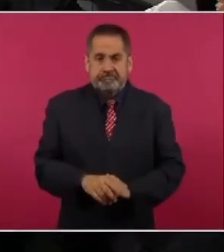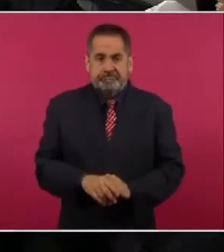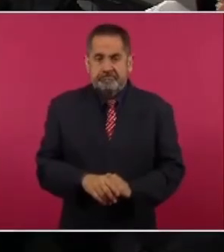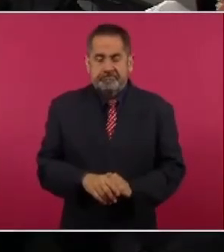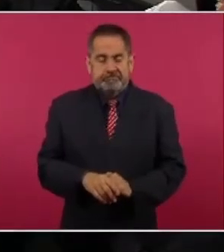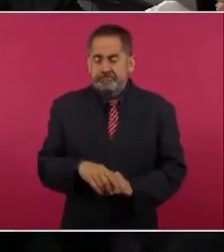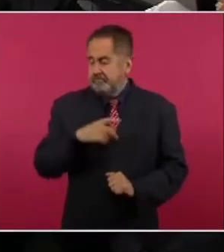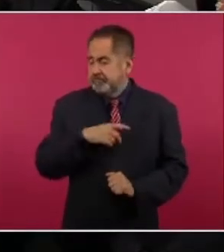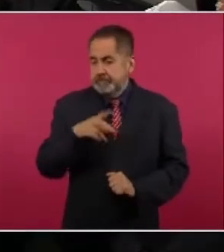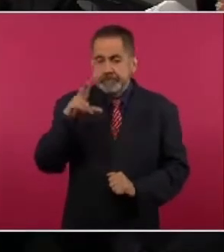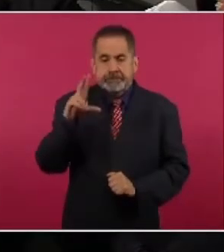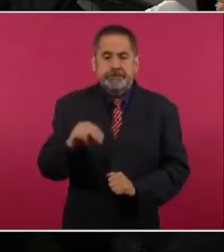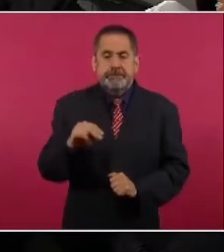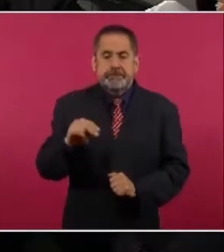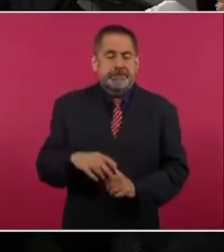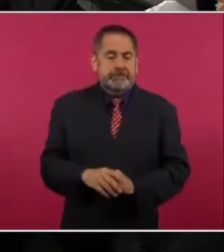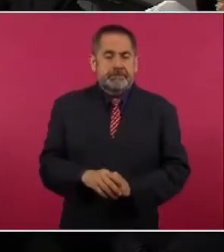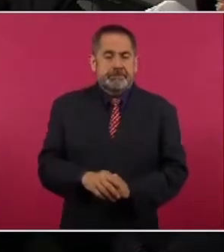no